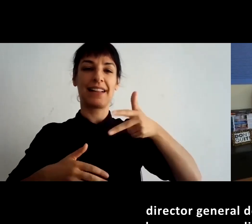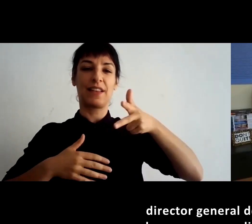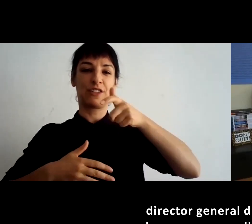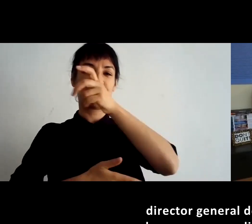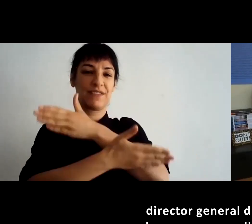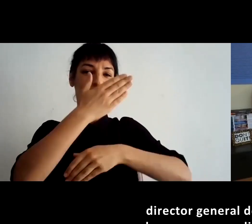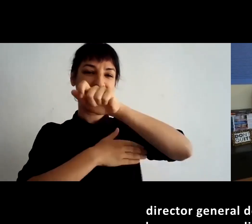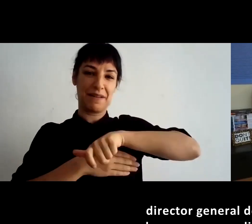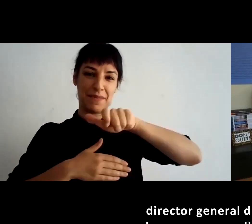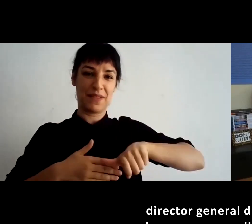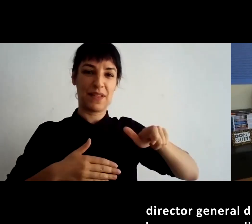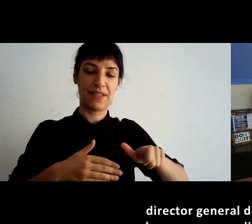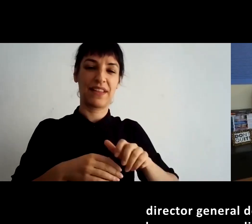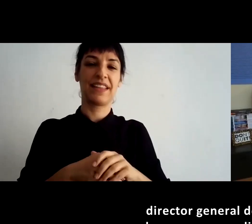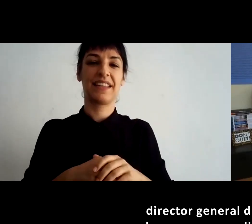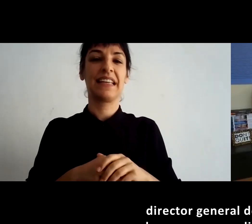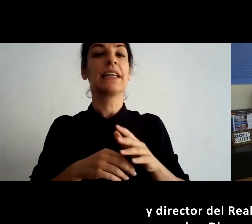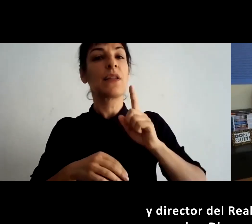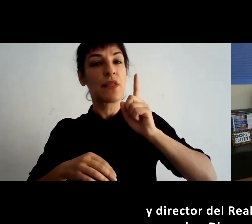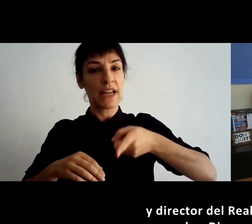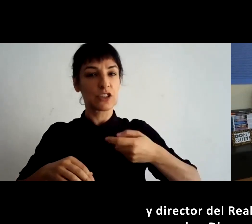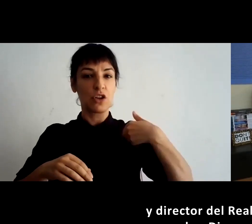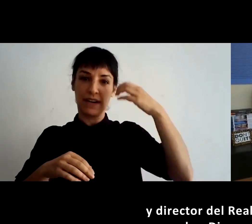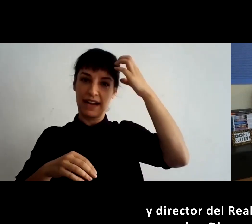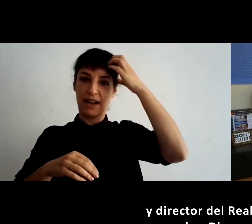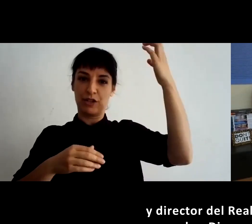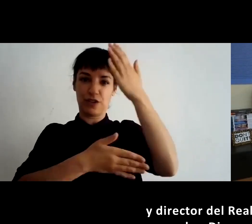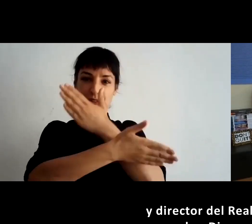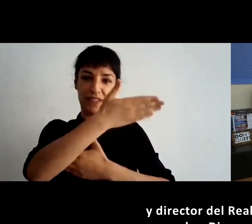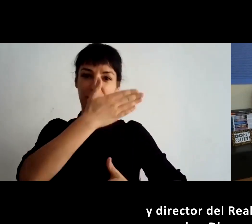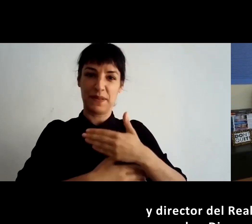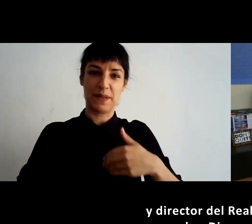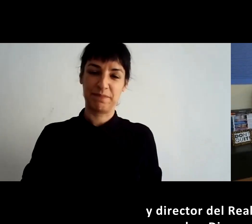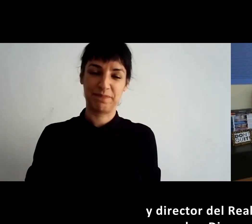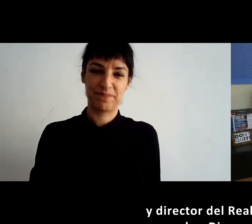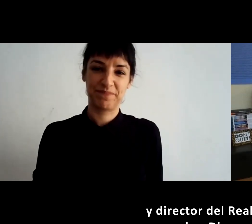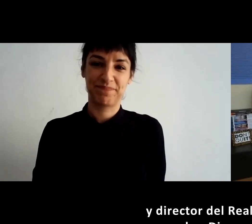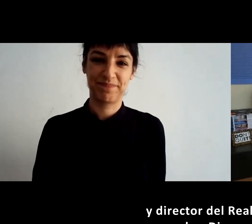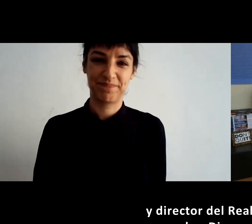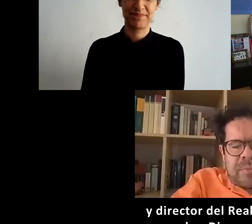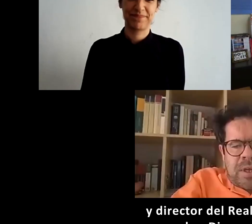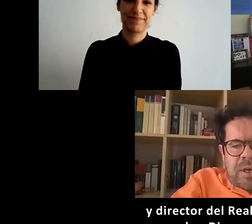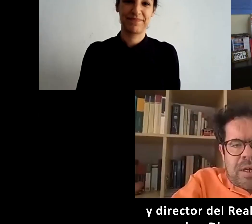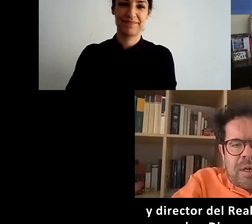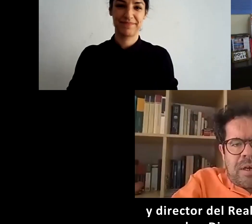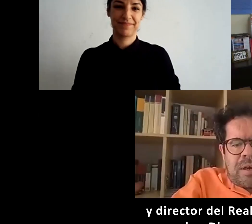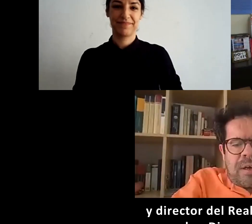las Personas con Discapacidad y director del Real Patronato sobre Discapacidad.